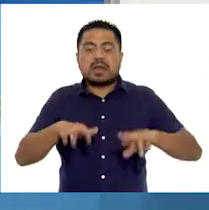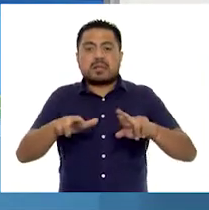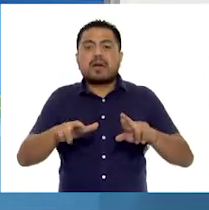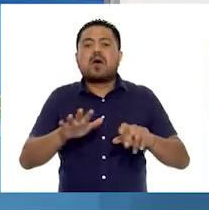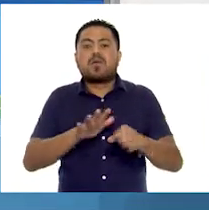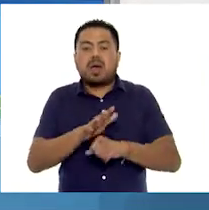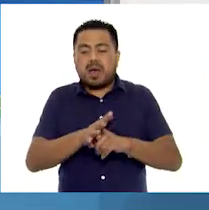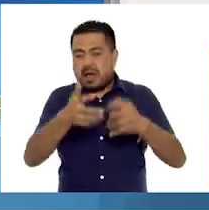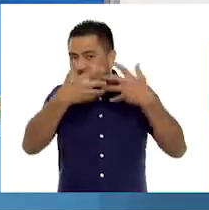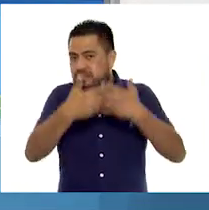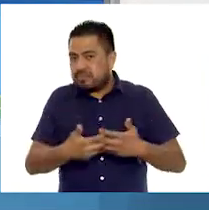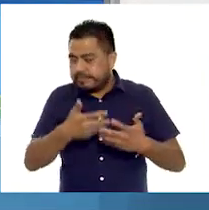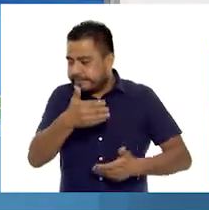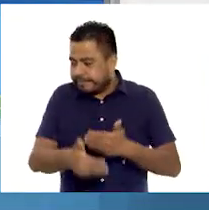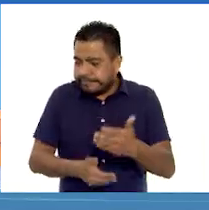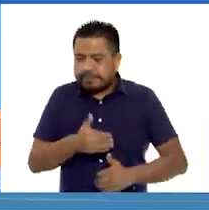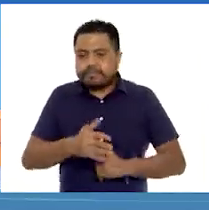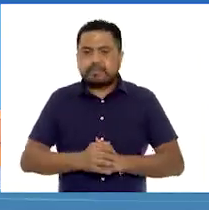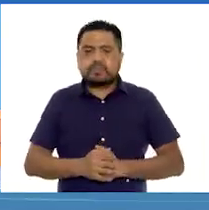de la industrialización